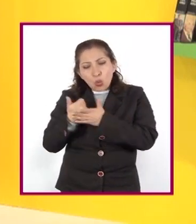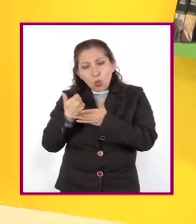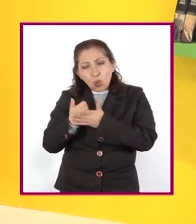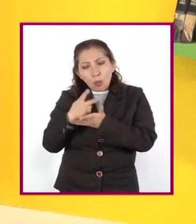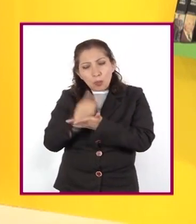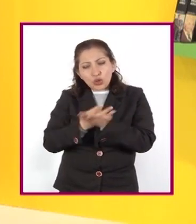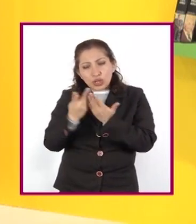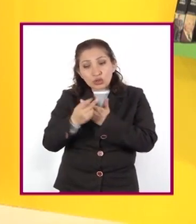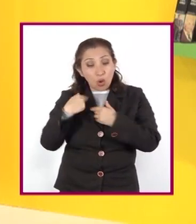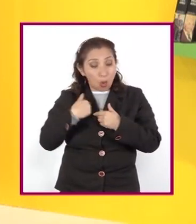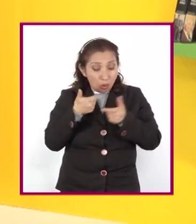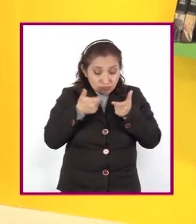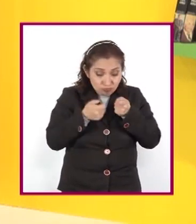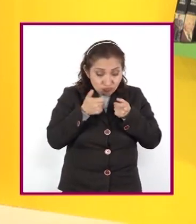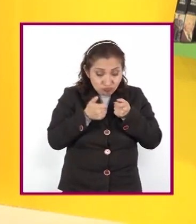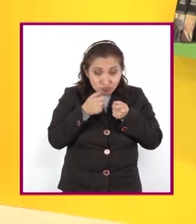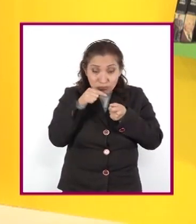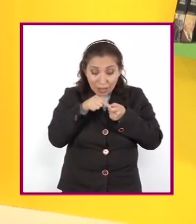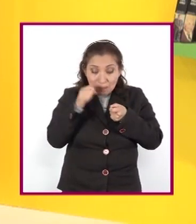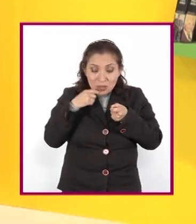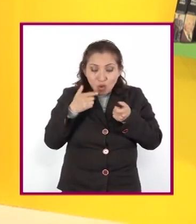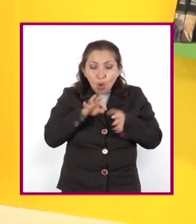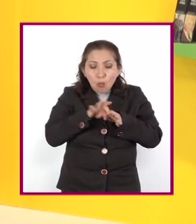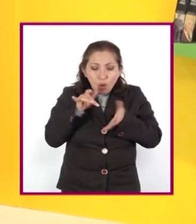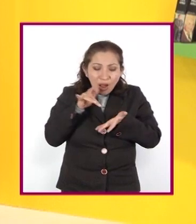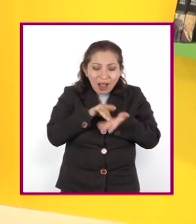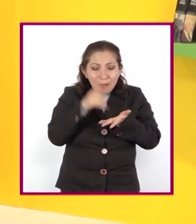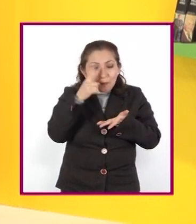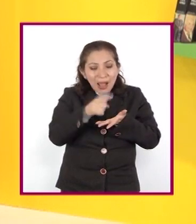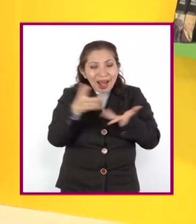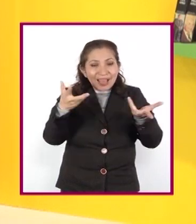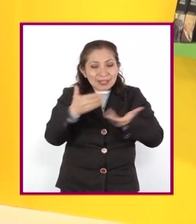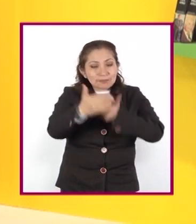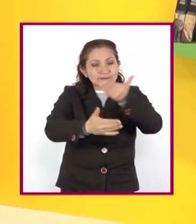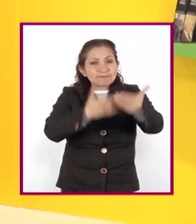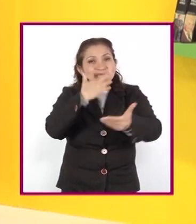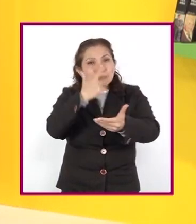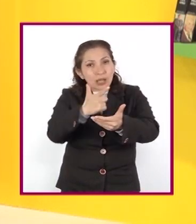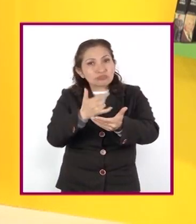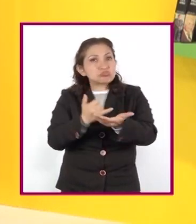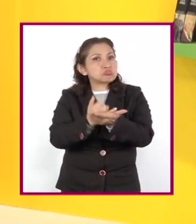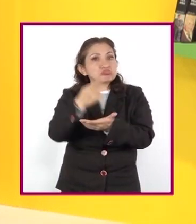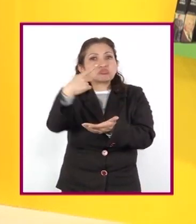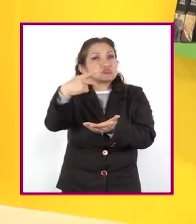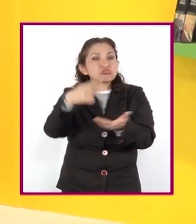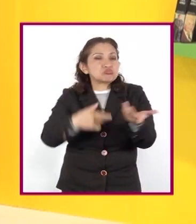sitios virtuales que les permiten emprender alguna de las acciones que definan.